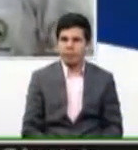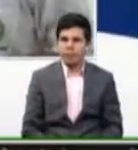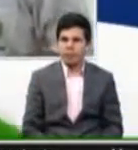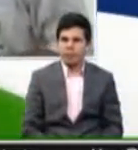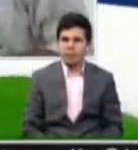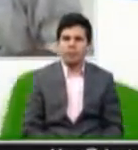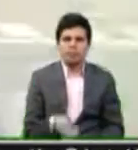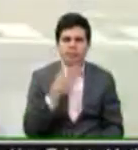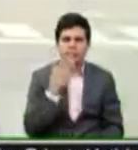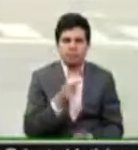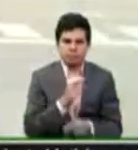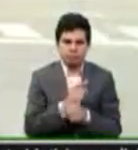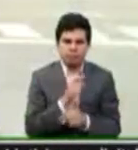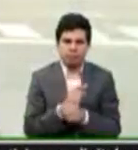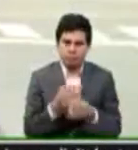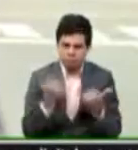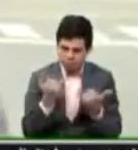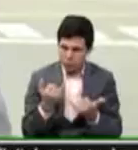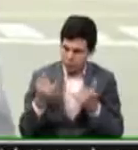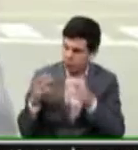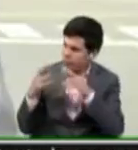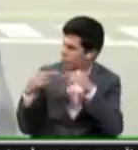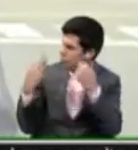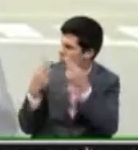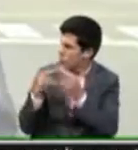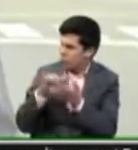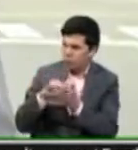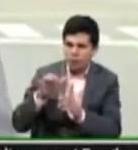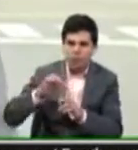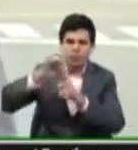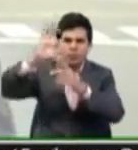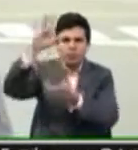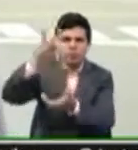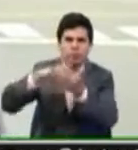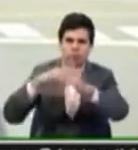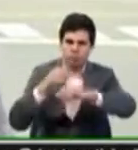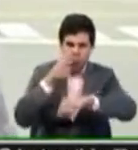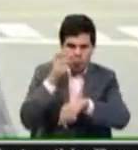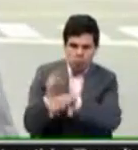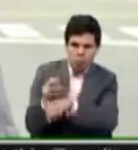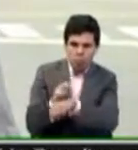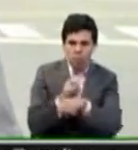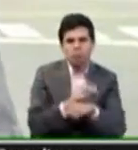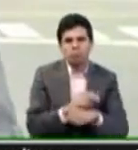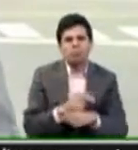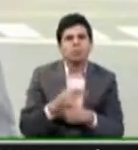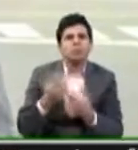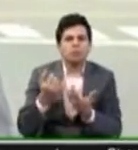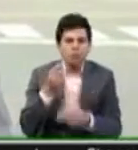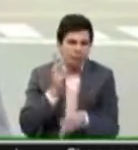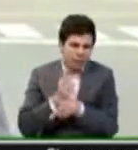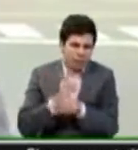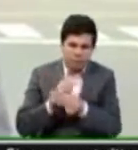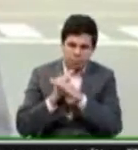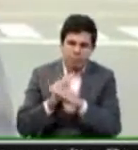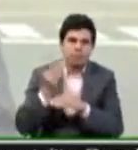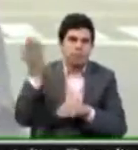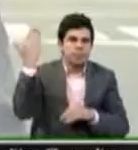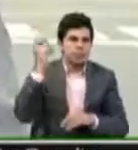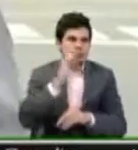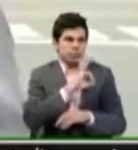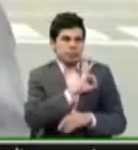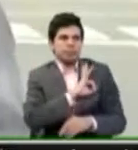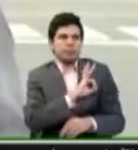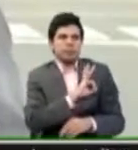Gracias, efectivamente. A esta hora avanza la reunión extraordinaria del Comité Departamental de Prevención del Riesgo, convocado tras la declaratoria el sábado pasado